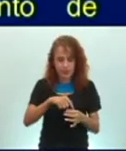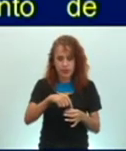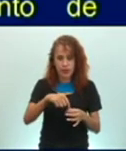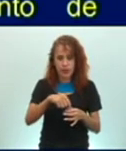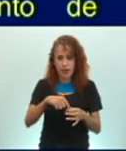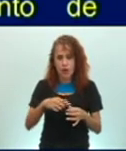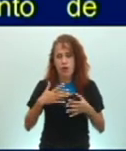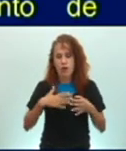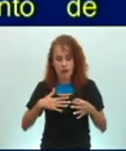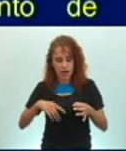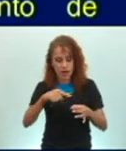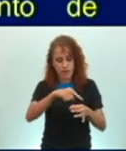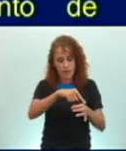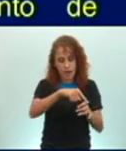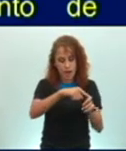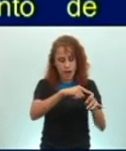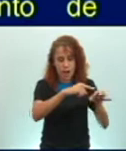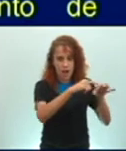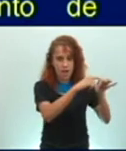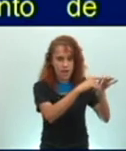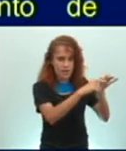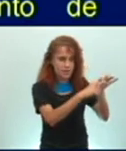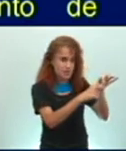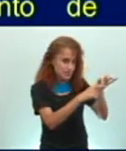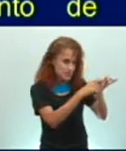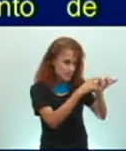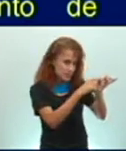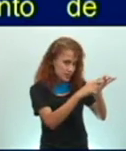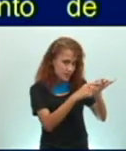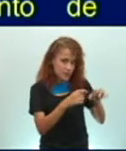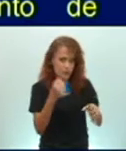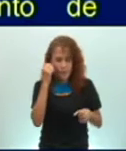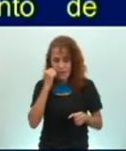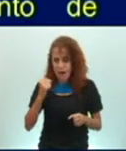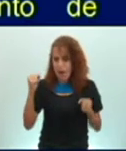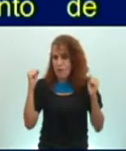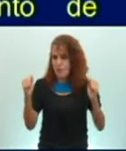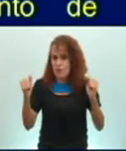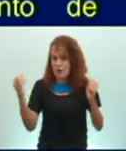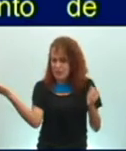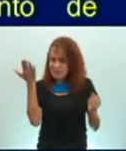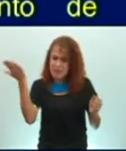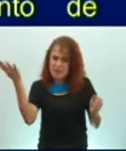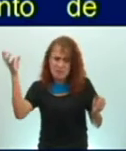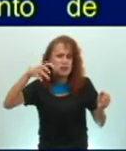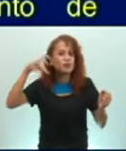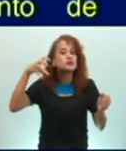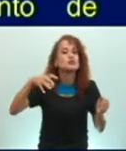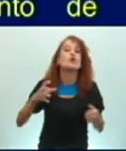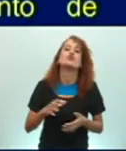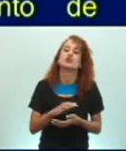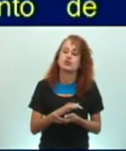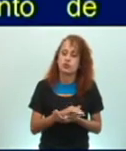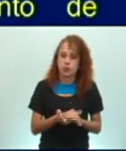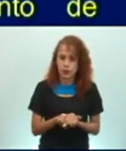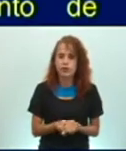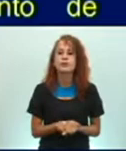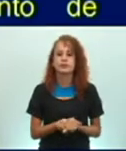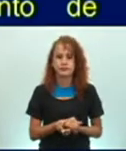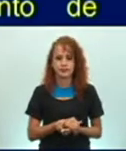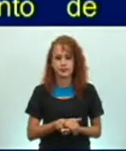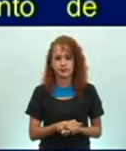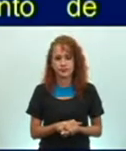es la parte más fuerte, el sistema, la velocidad más fuerte de los vientos está en el borde de este